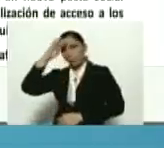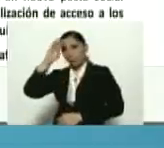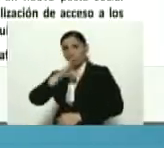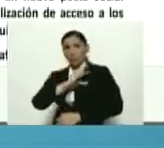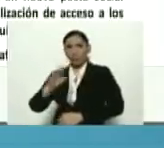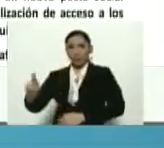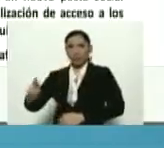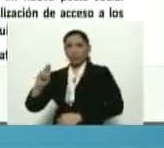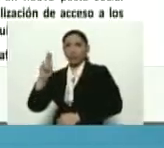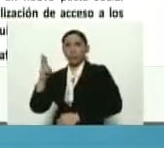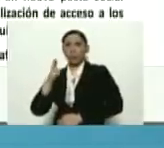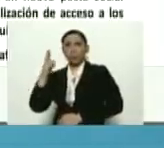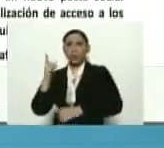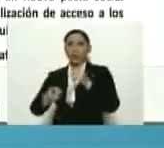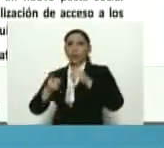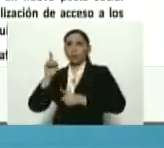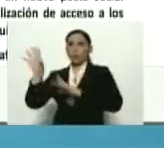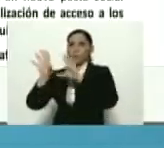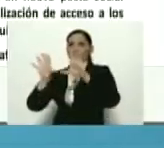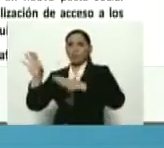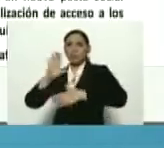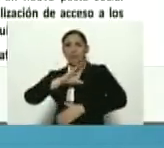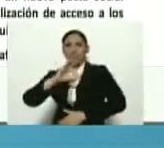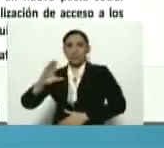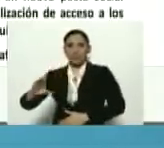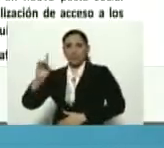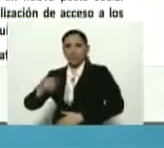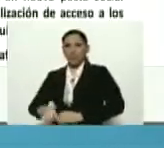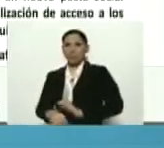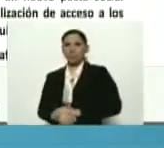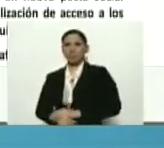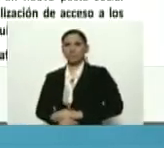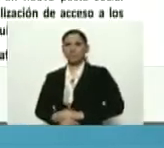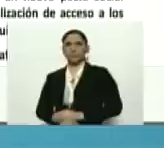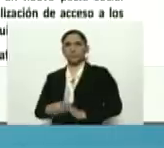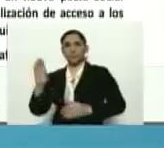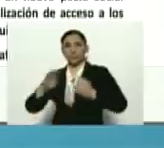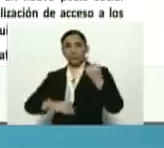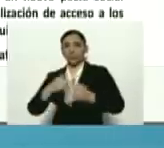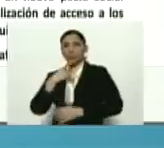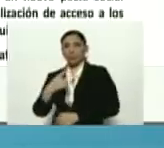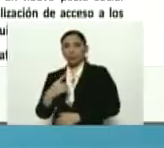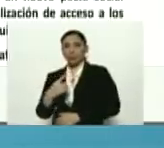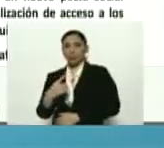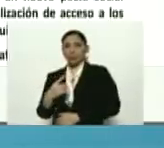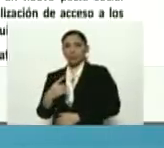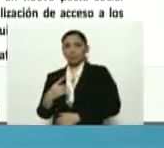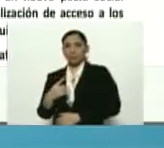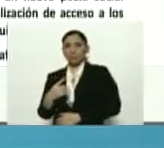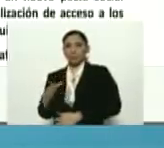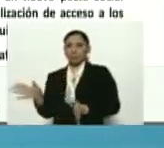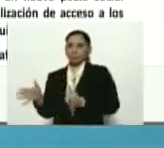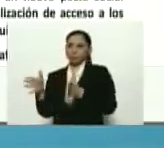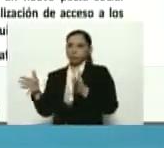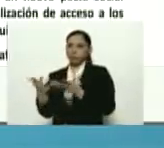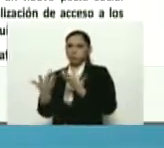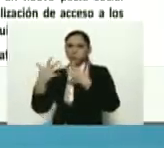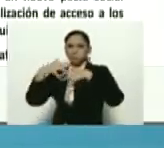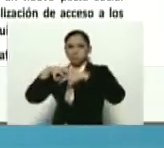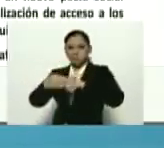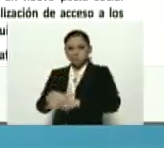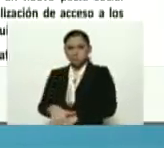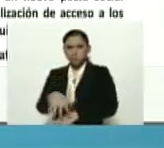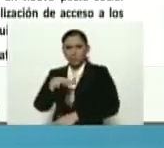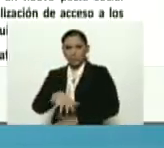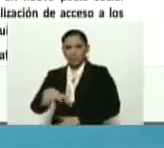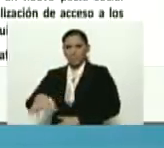de Uruguay y algunos países del Caribe también. Y por último diríamos propiciar una integración